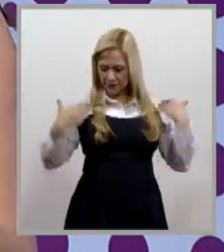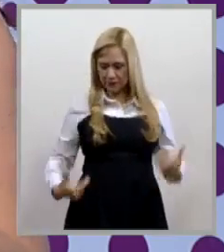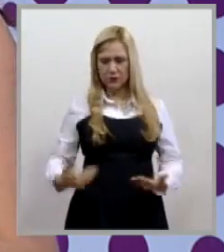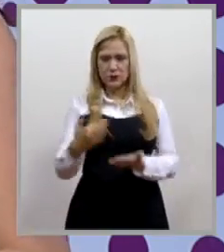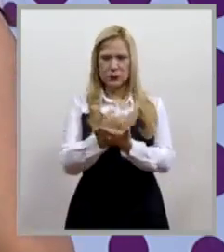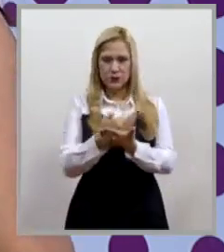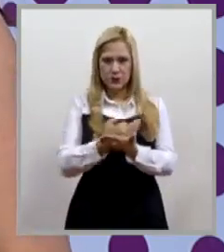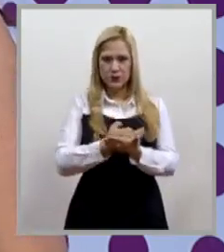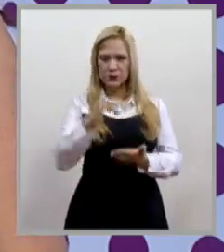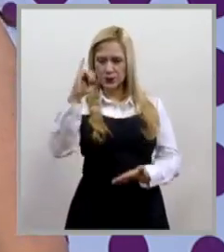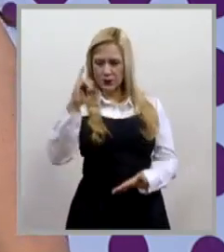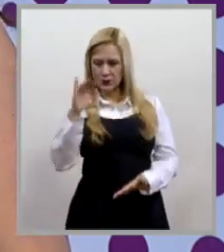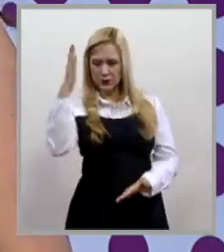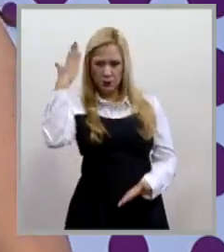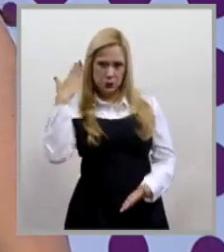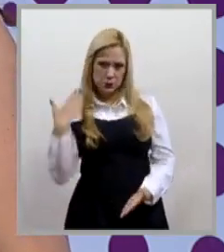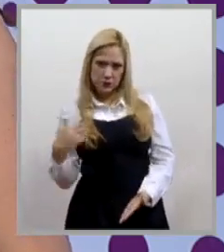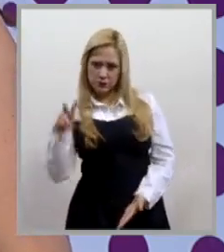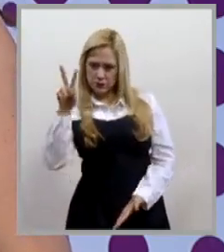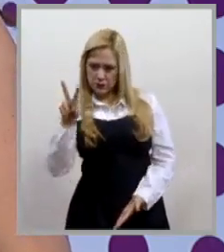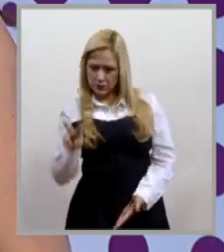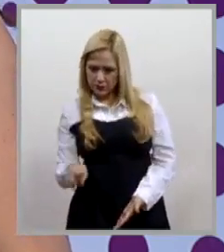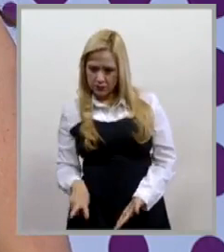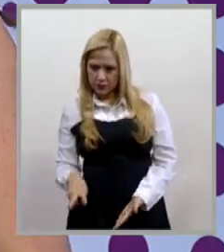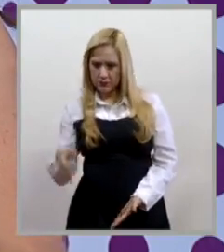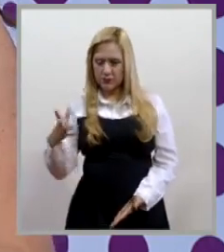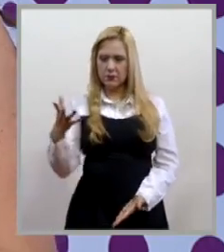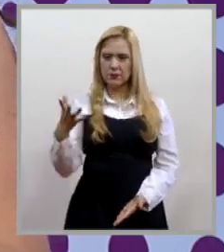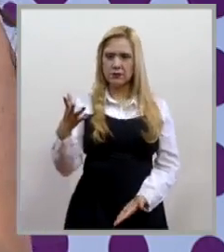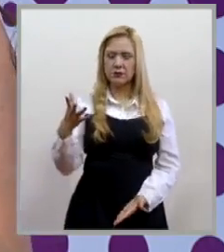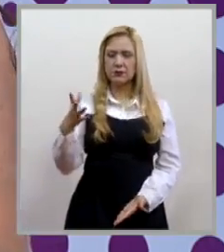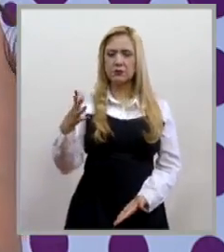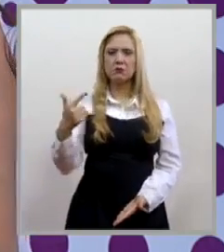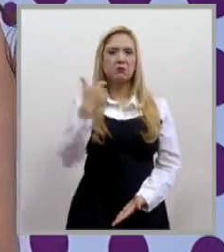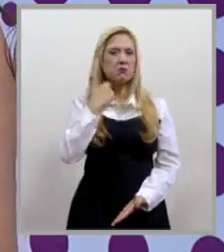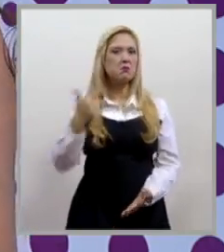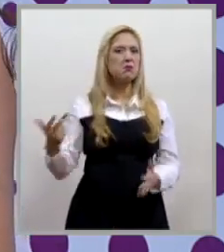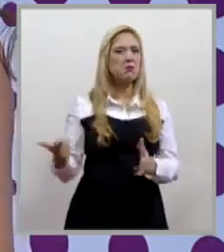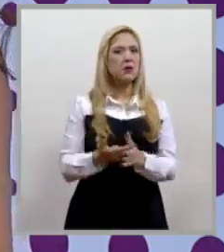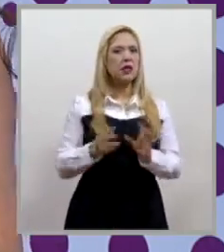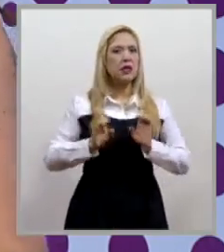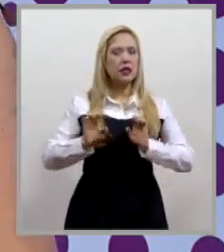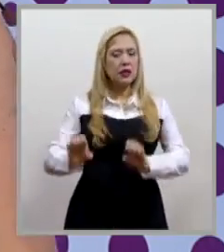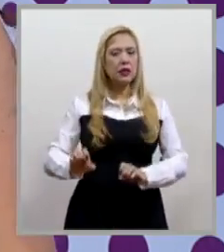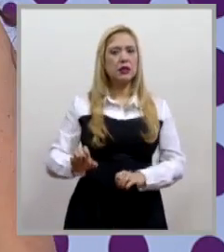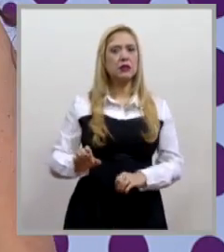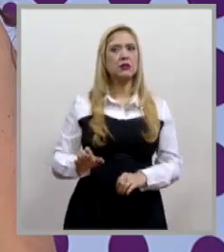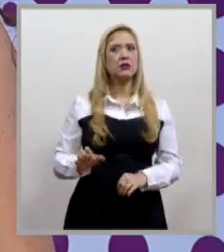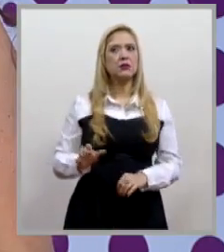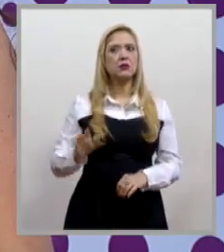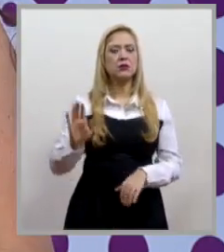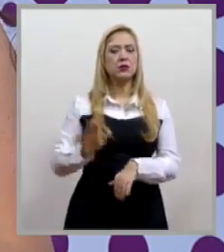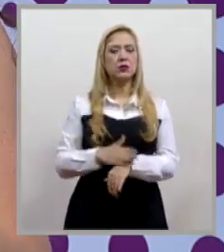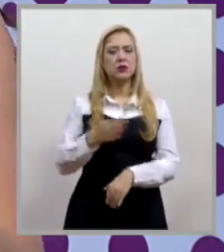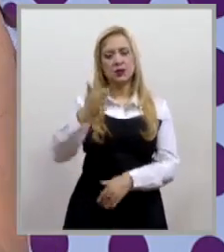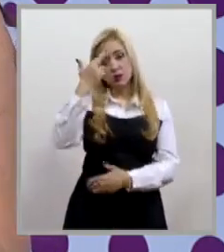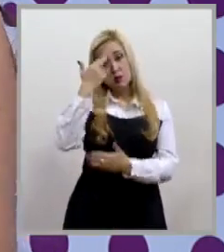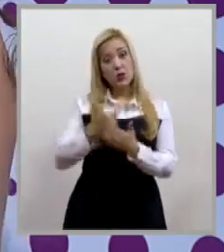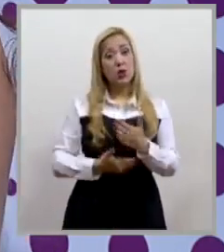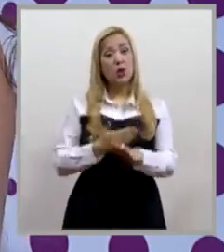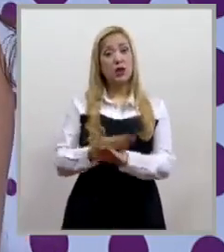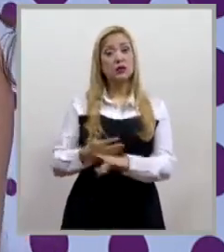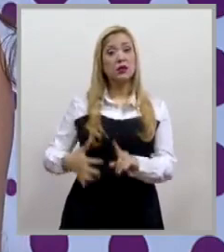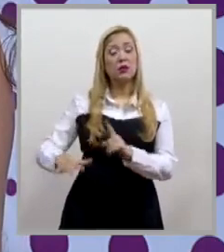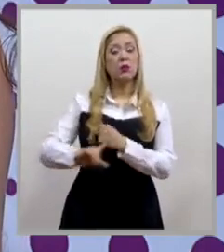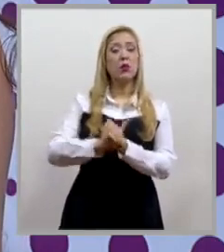siendo asesinadas en esa región y también como un problema estructural de violencia, ¿no? O sea, como bien